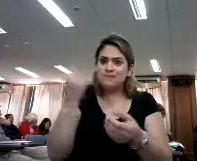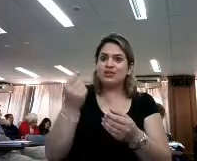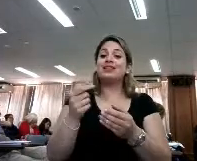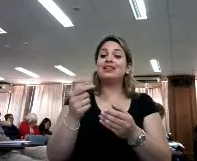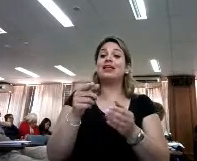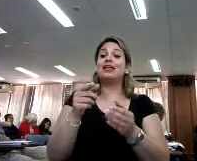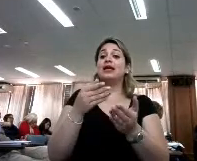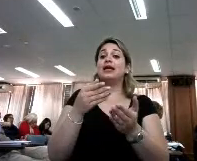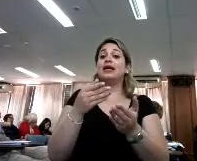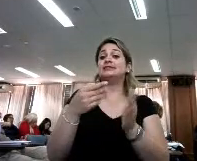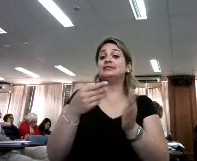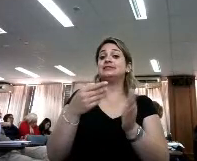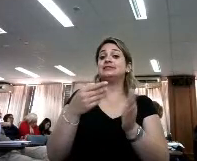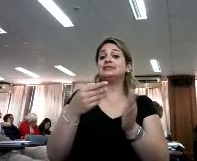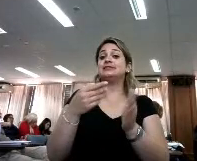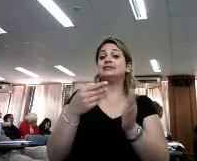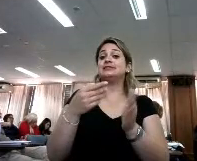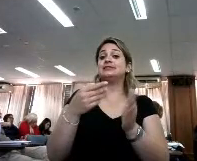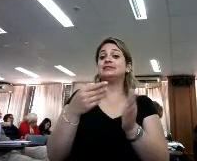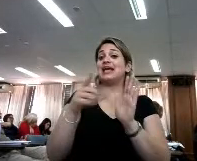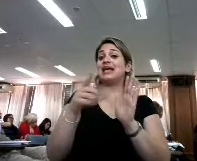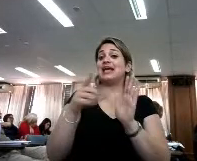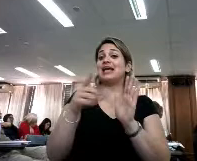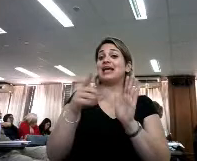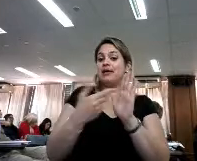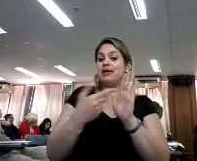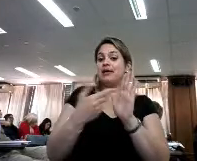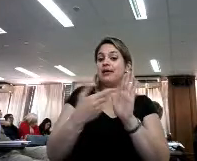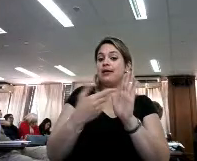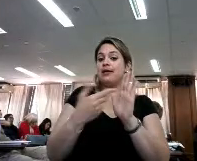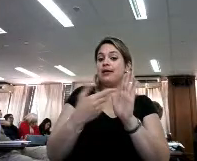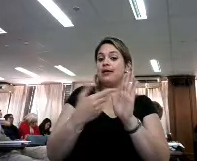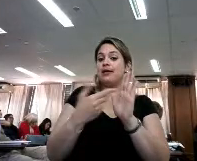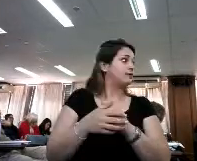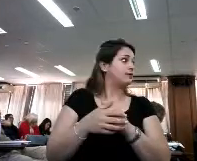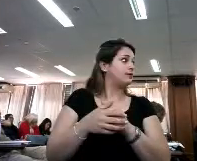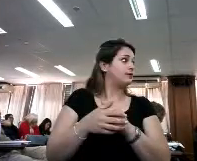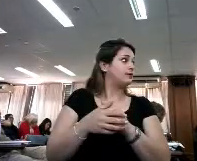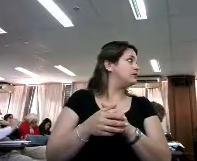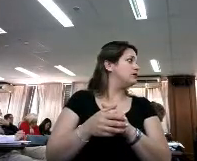tecnológicas de protección o cómo funcionan? Vamos a ver si acercándonos.